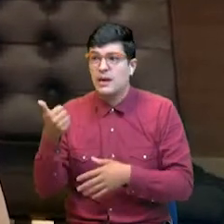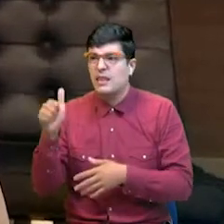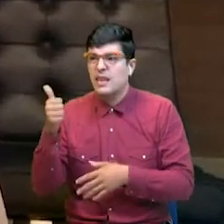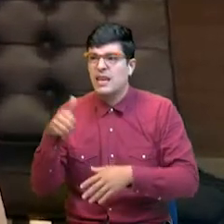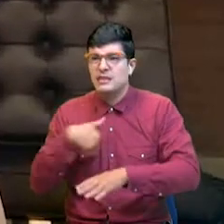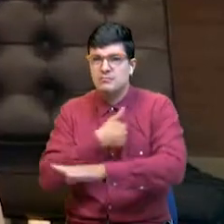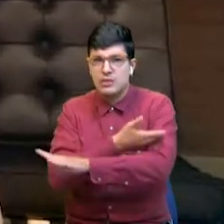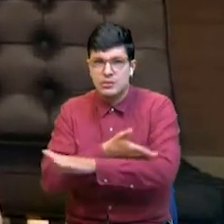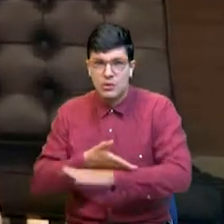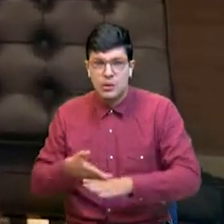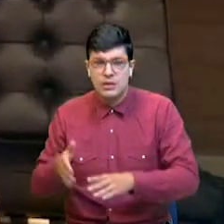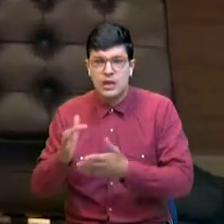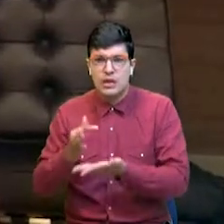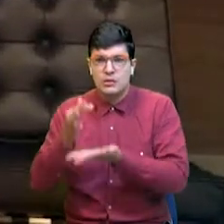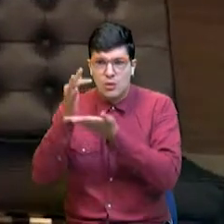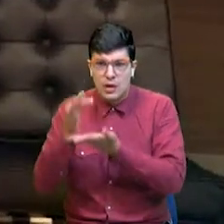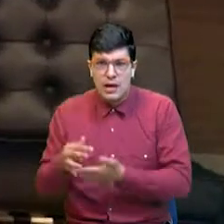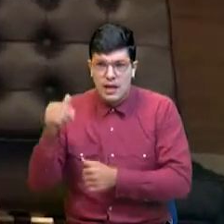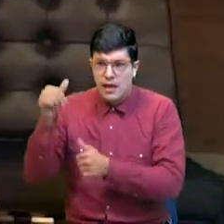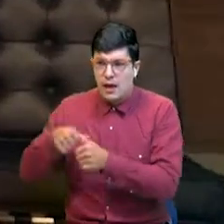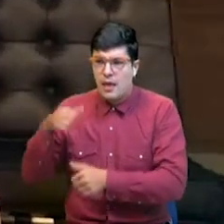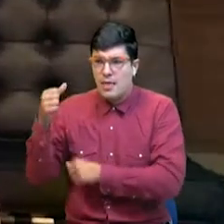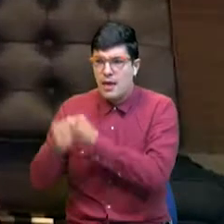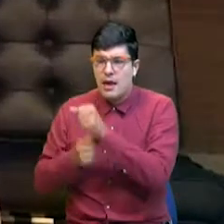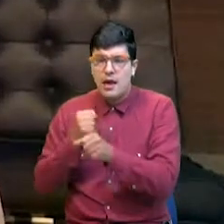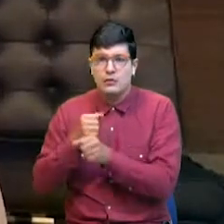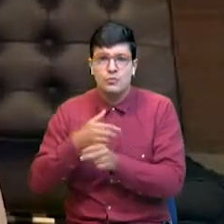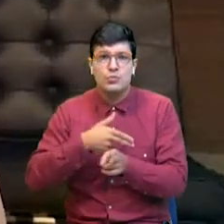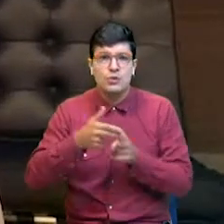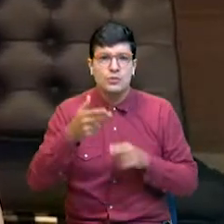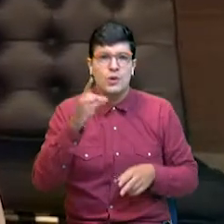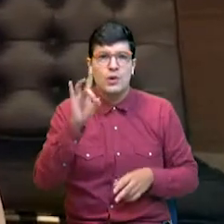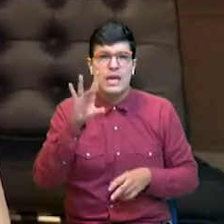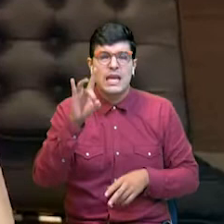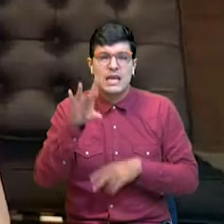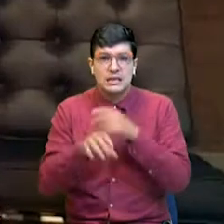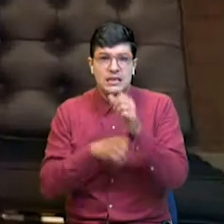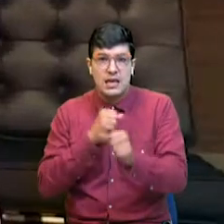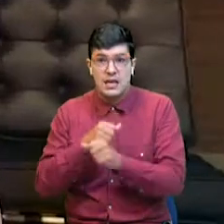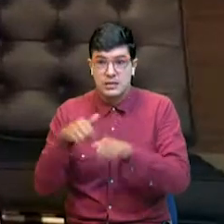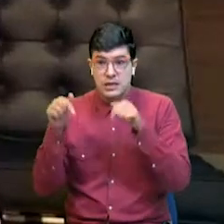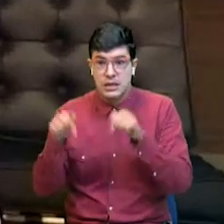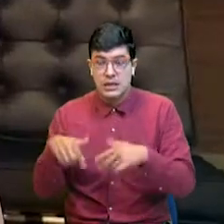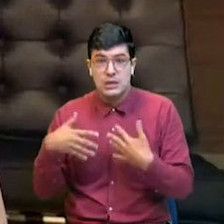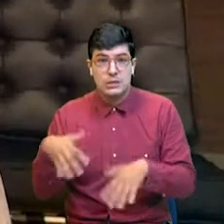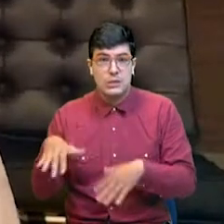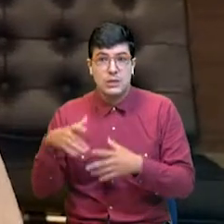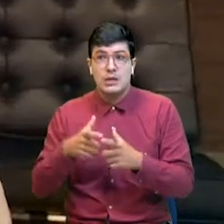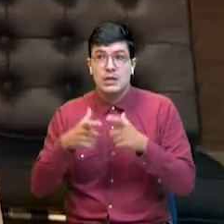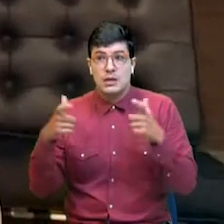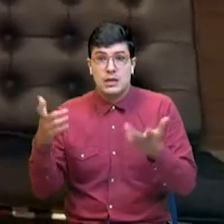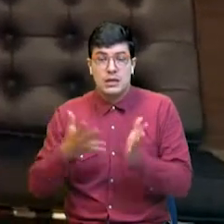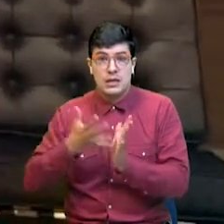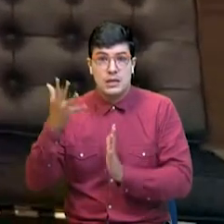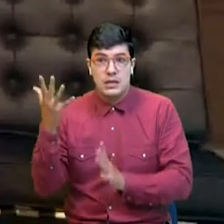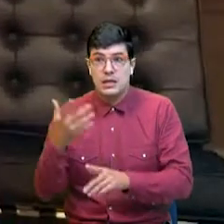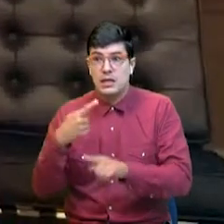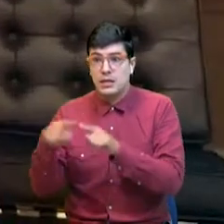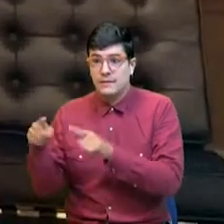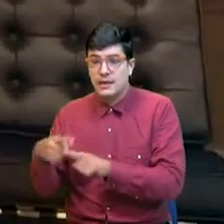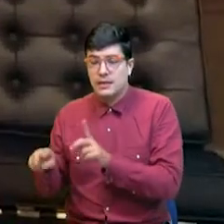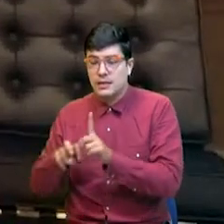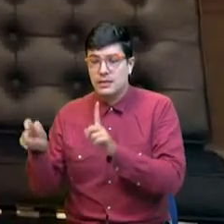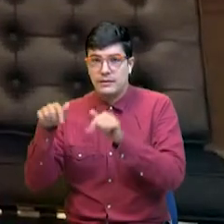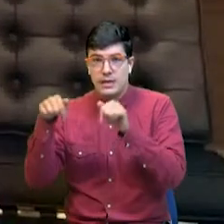de toneladas año por los próximos 15 años, que generará las grandes riquezas y los grandes dividendos para